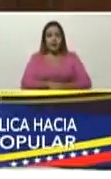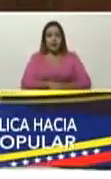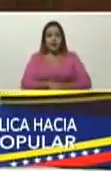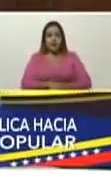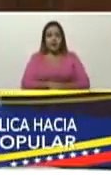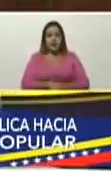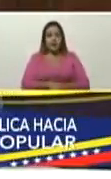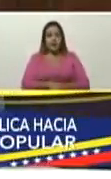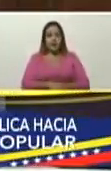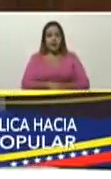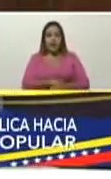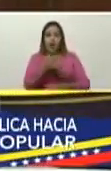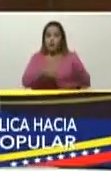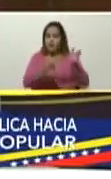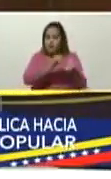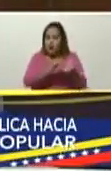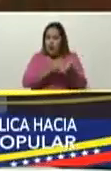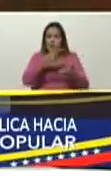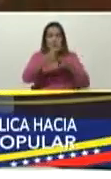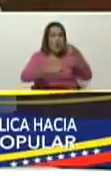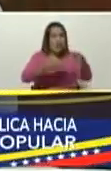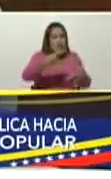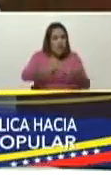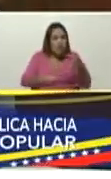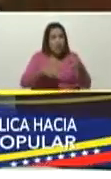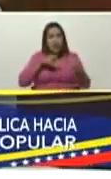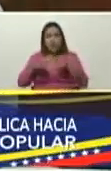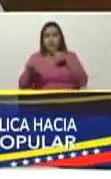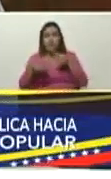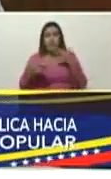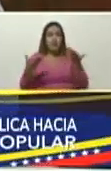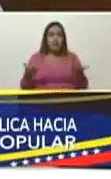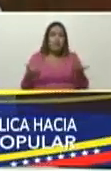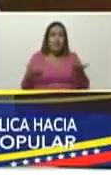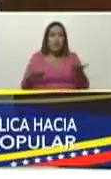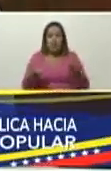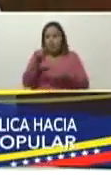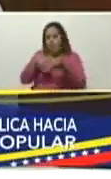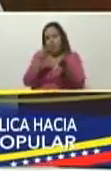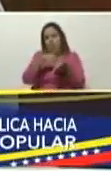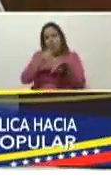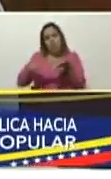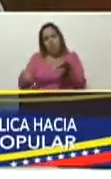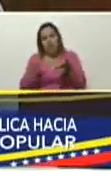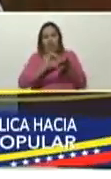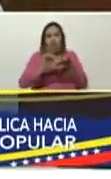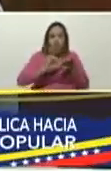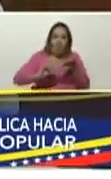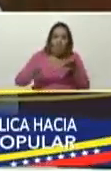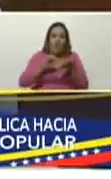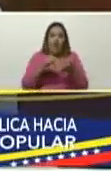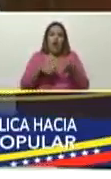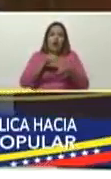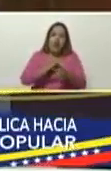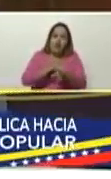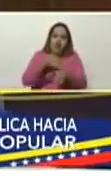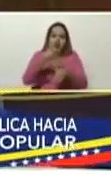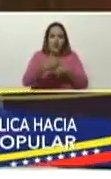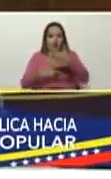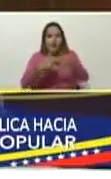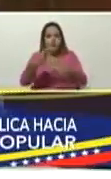Hay veces que existen procedimientos relacionados con trámites que más bien enlentecen los procesos